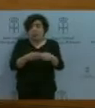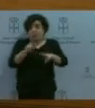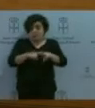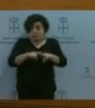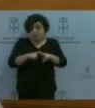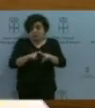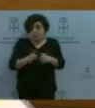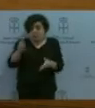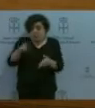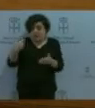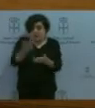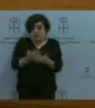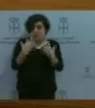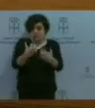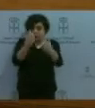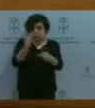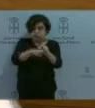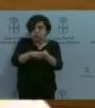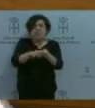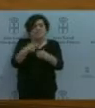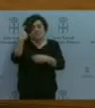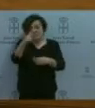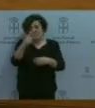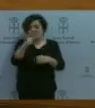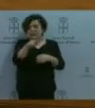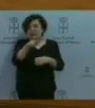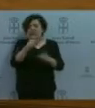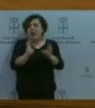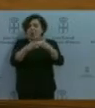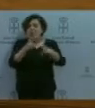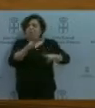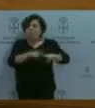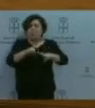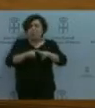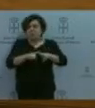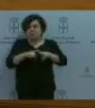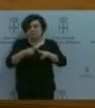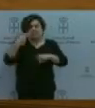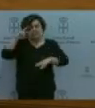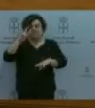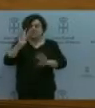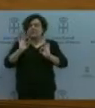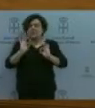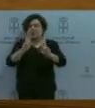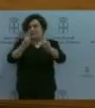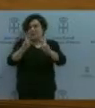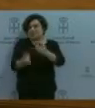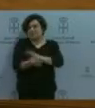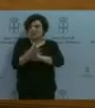crear polémicas innecesarias en esta Cámara, y ha arrastrado consigo a otras fuerzas políticas,